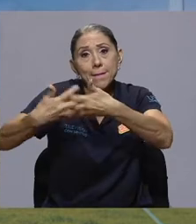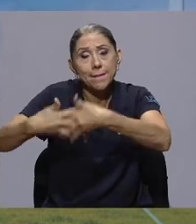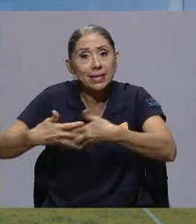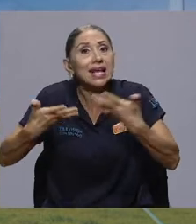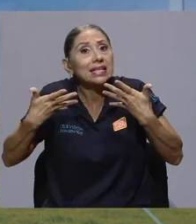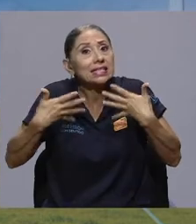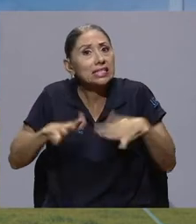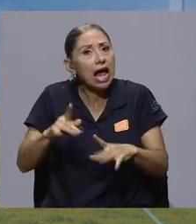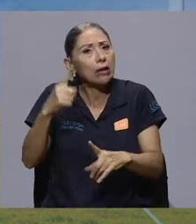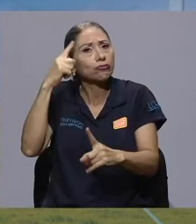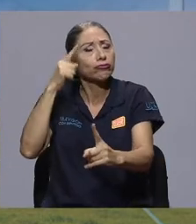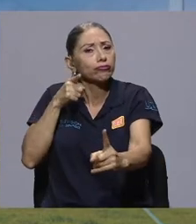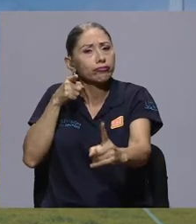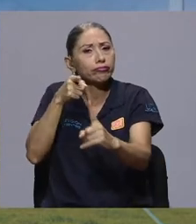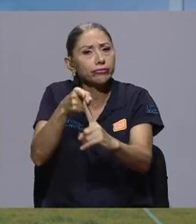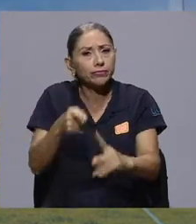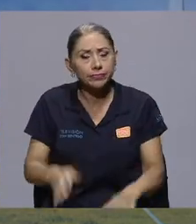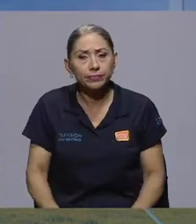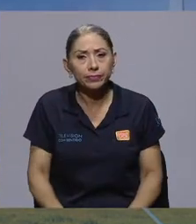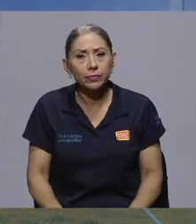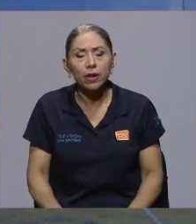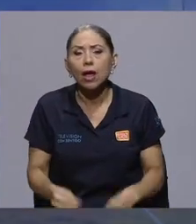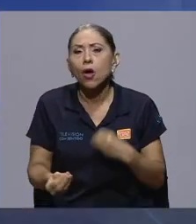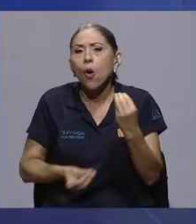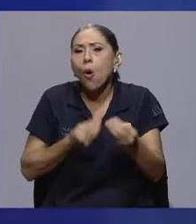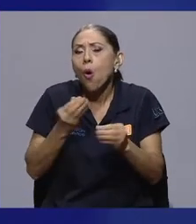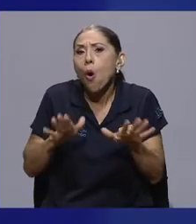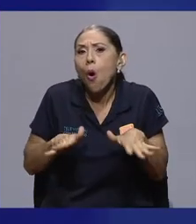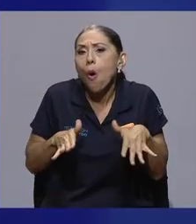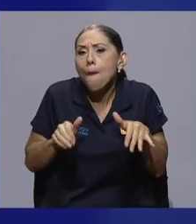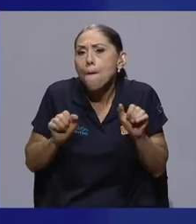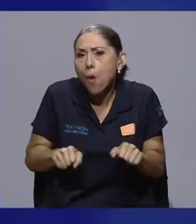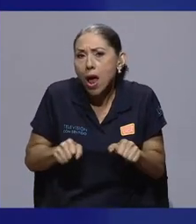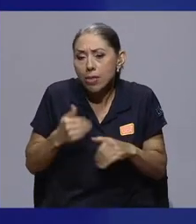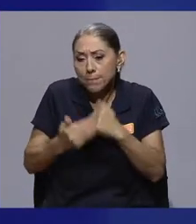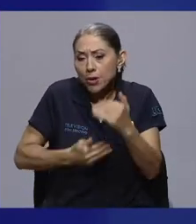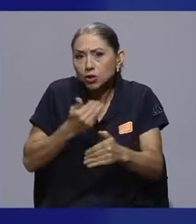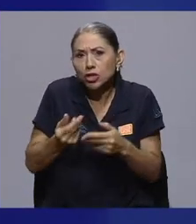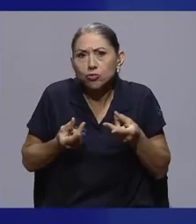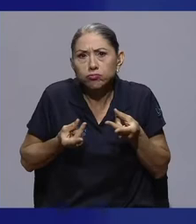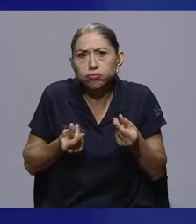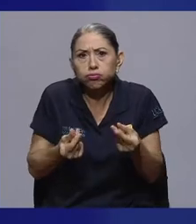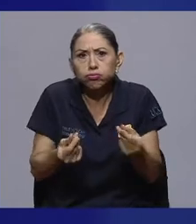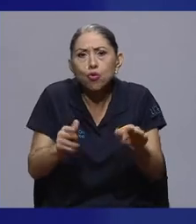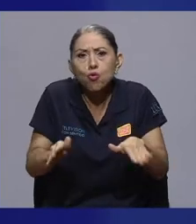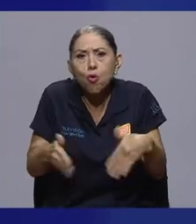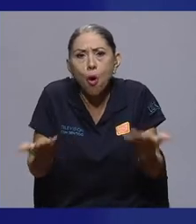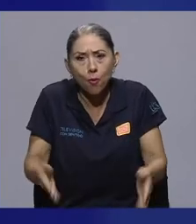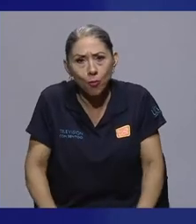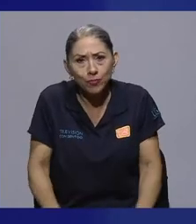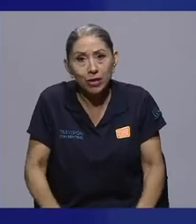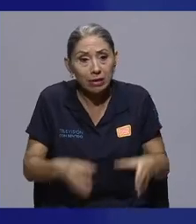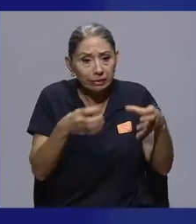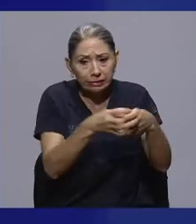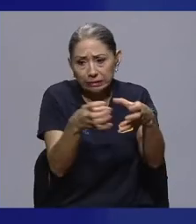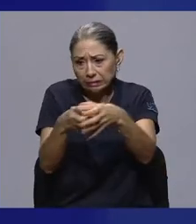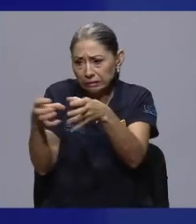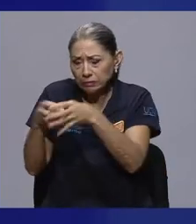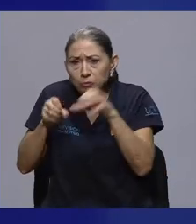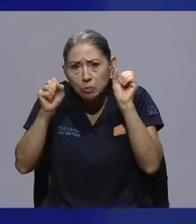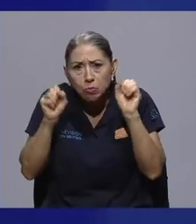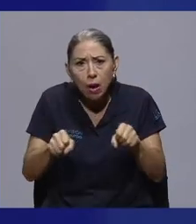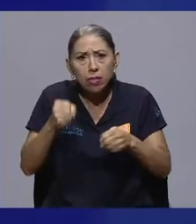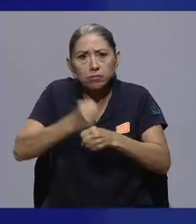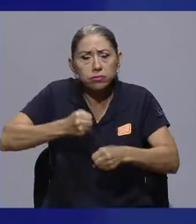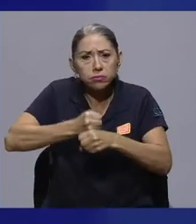van en esta vía. Ahora, ¿cómo se puede acelerar ese proceso de multiplicación de actores para que realmente